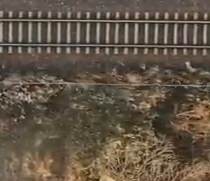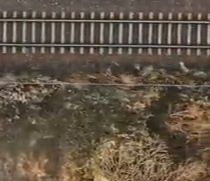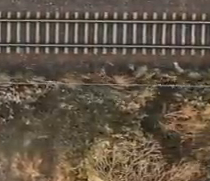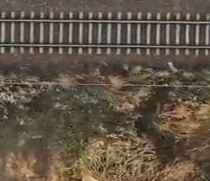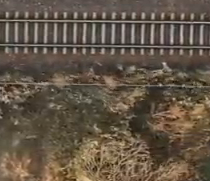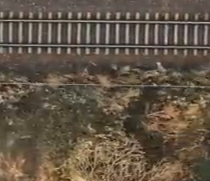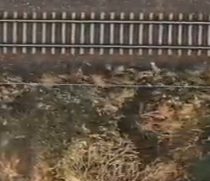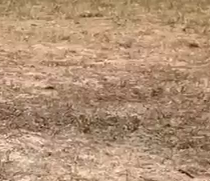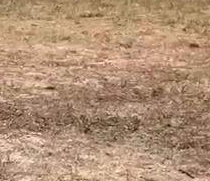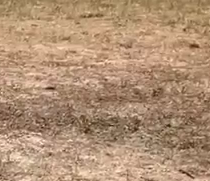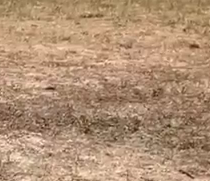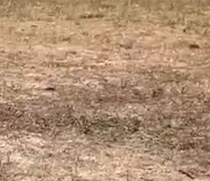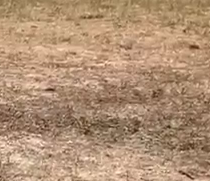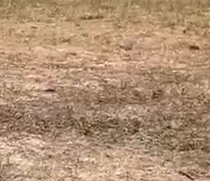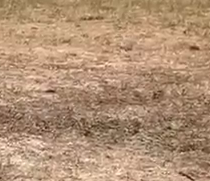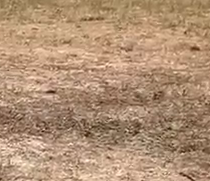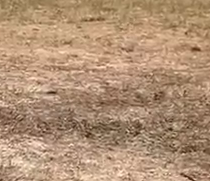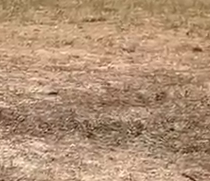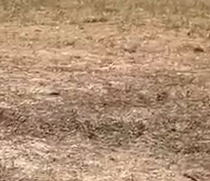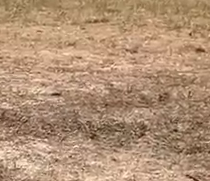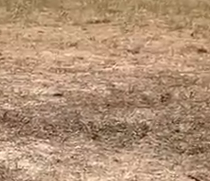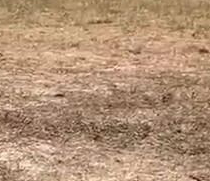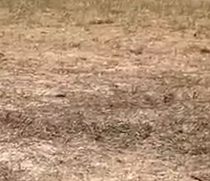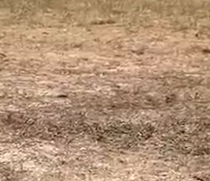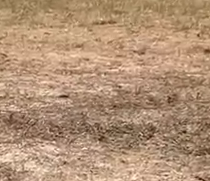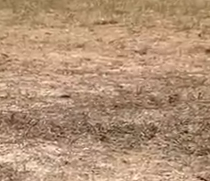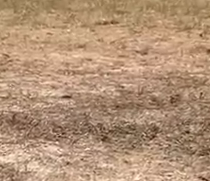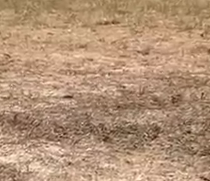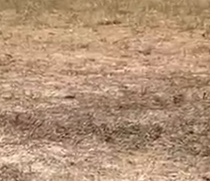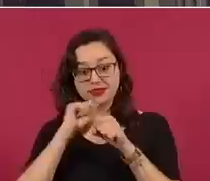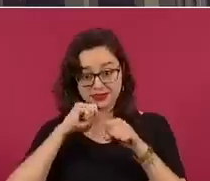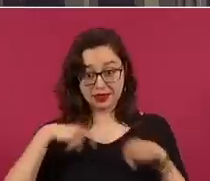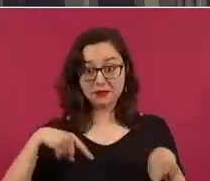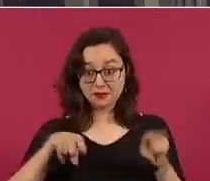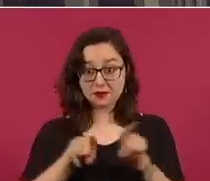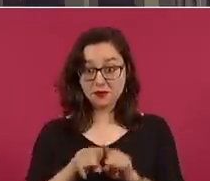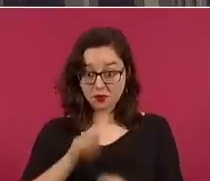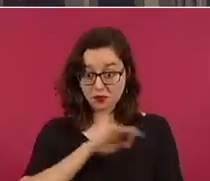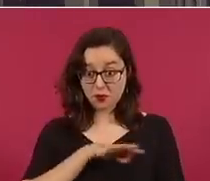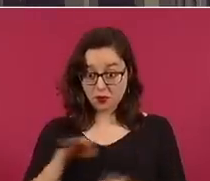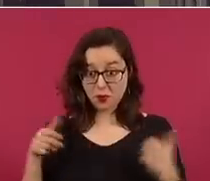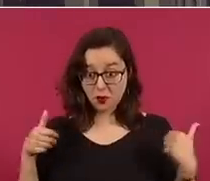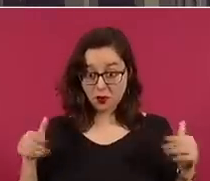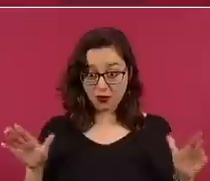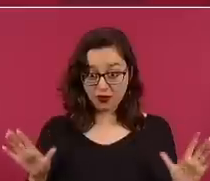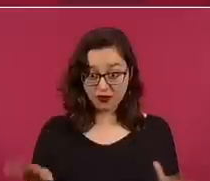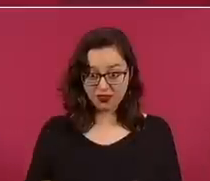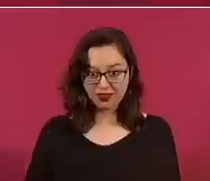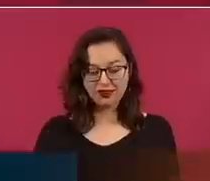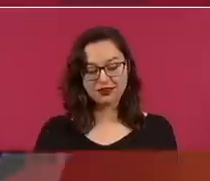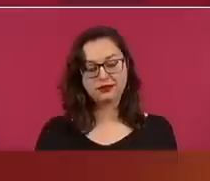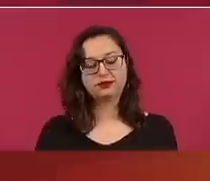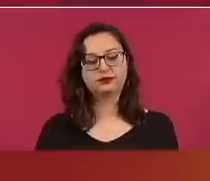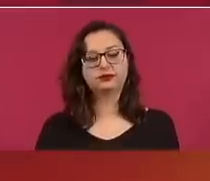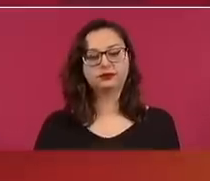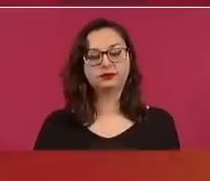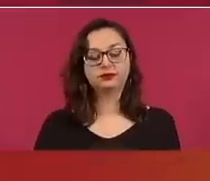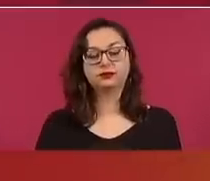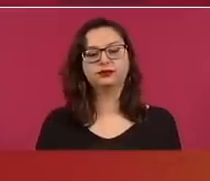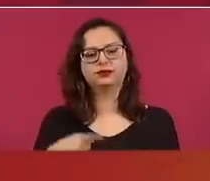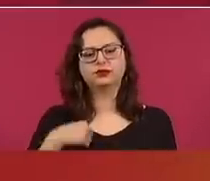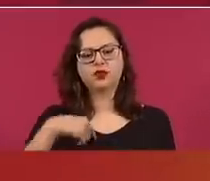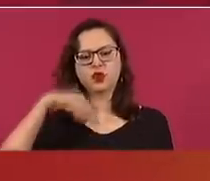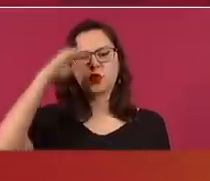guatemaltecas. Así lo anunció el presidente de México. Bueno, yo creo que en el caso de Guatemala,